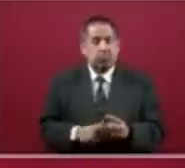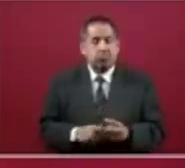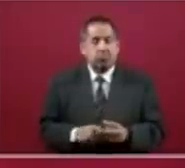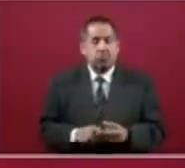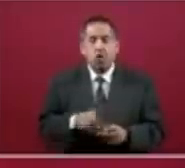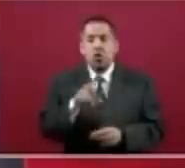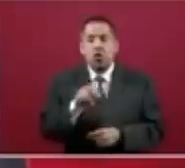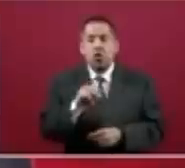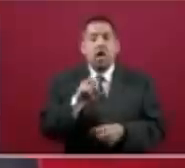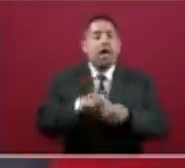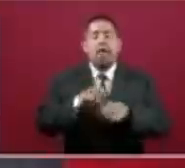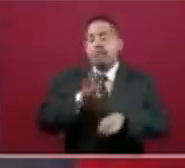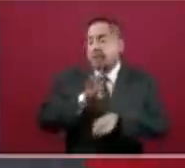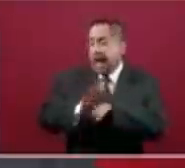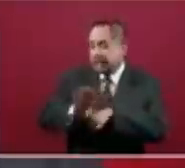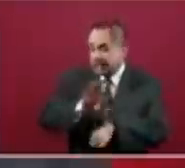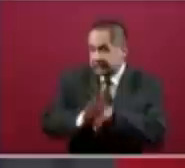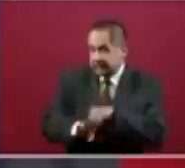No se aceptó en Brasil.